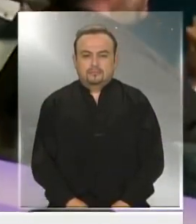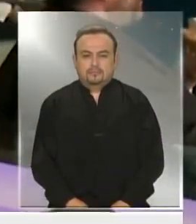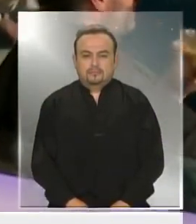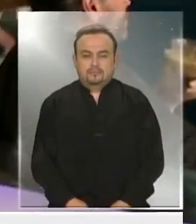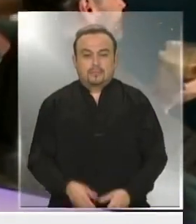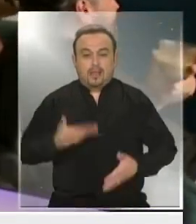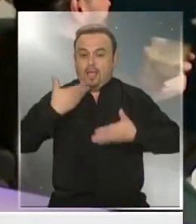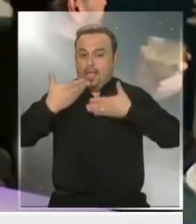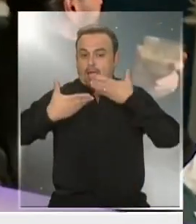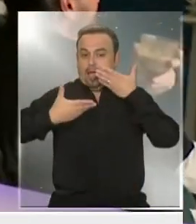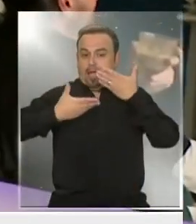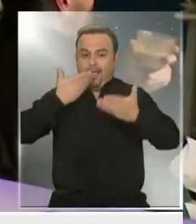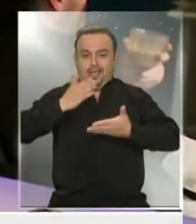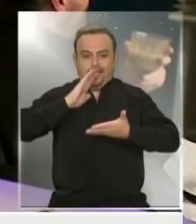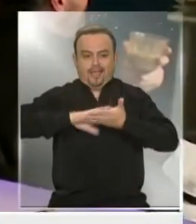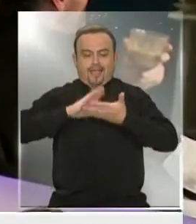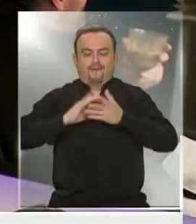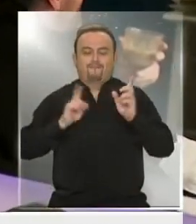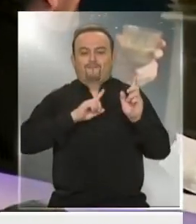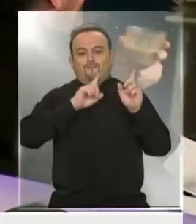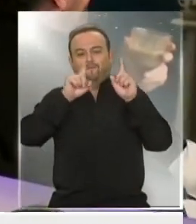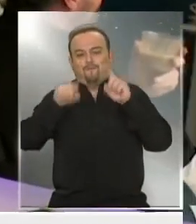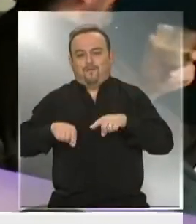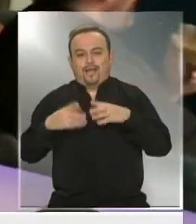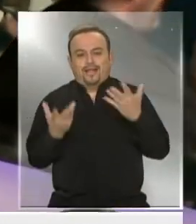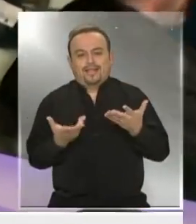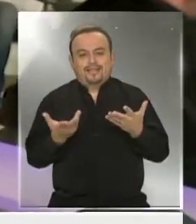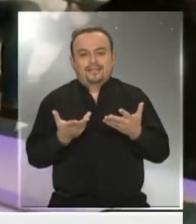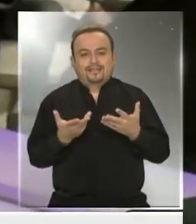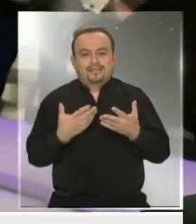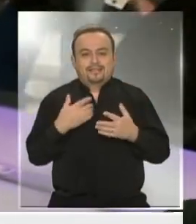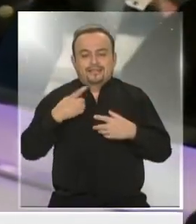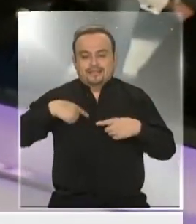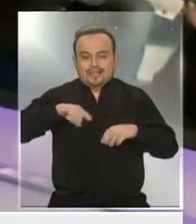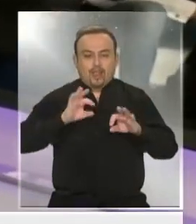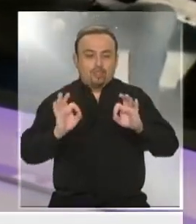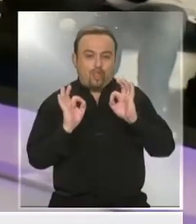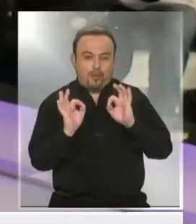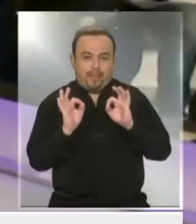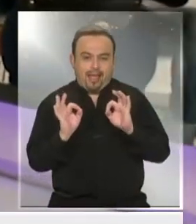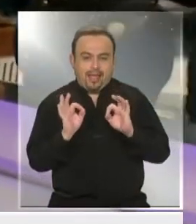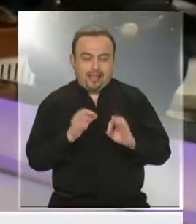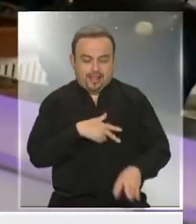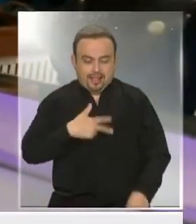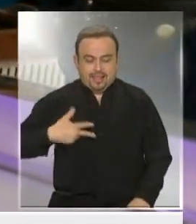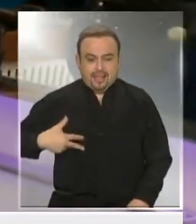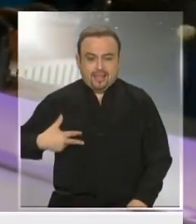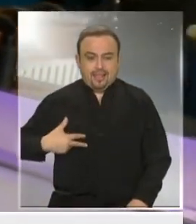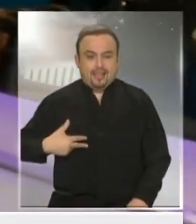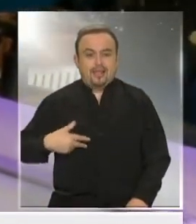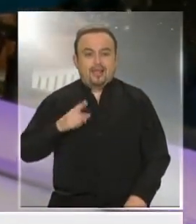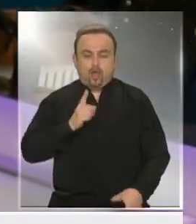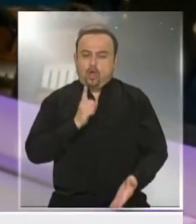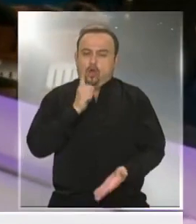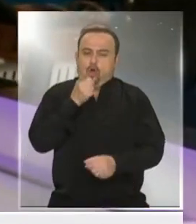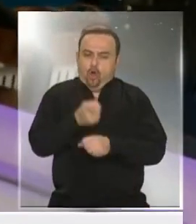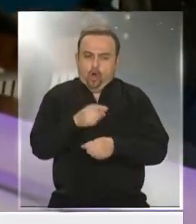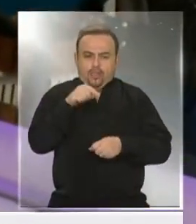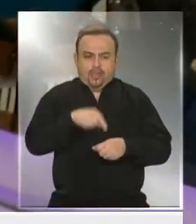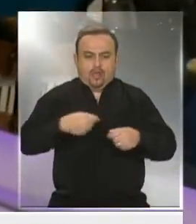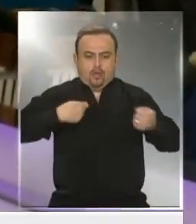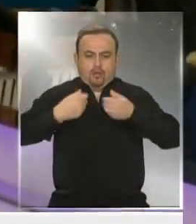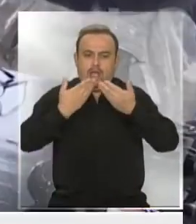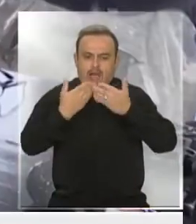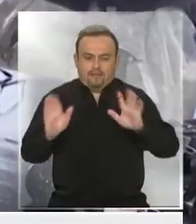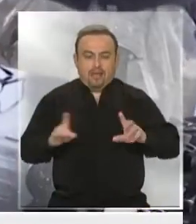cantando celebran el regreso a lo más cercano que han estado a la normalidad dinamarca ordenó reabrir el comercio este lunes